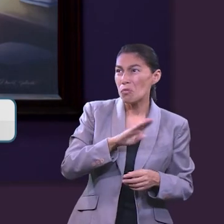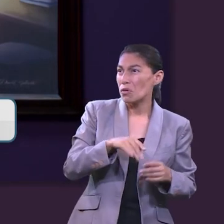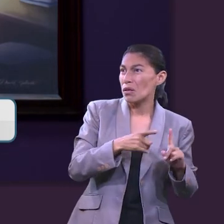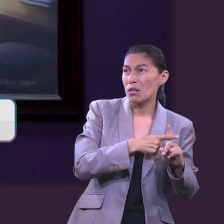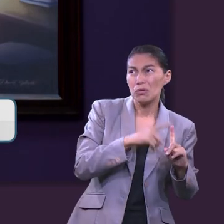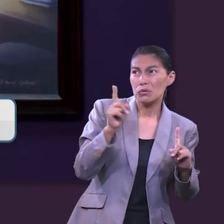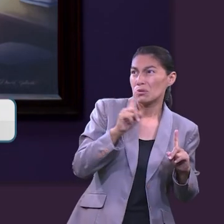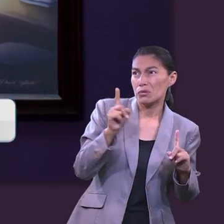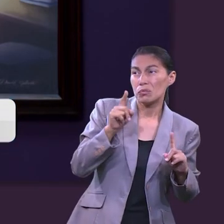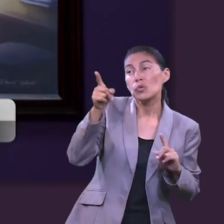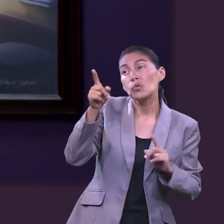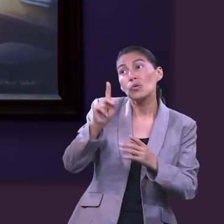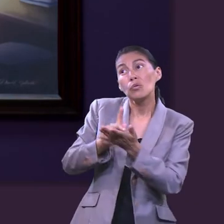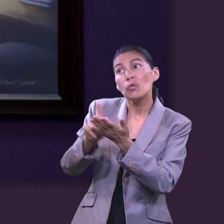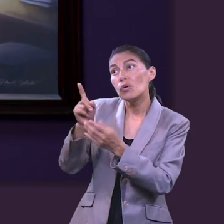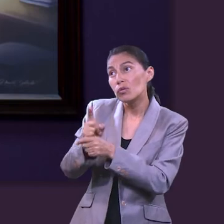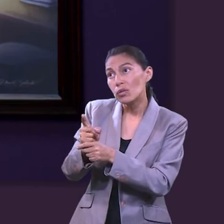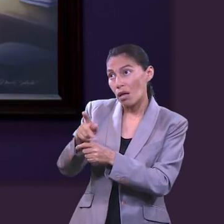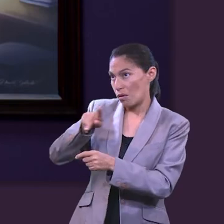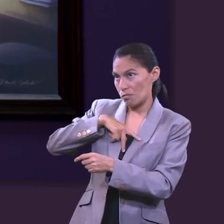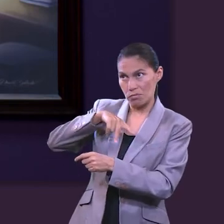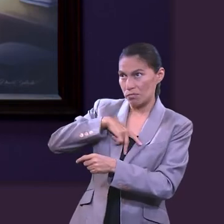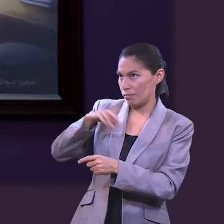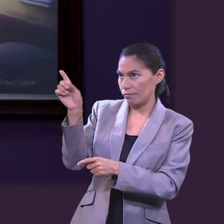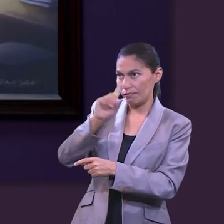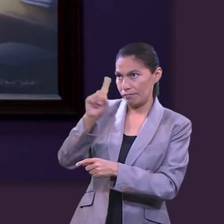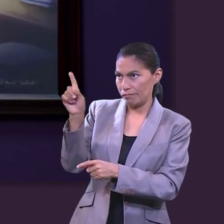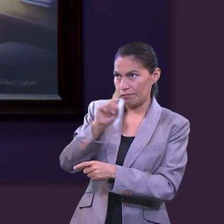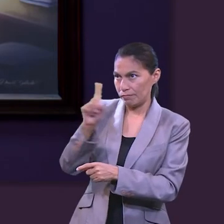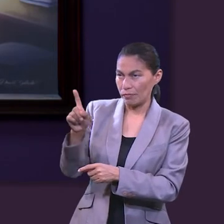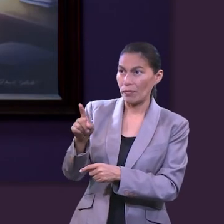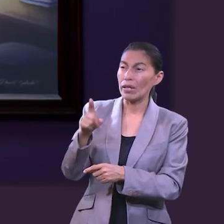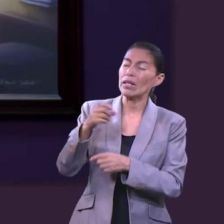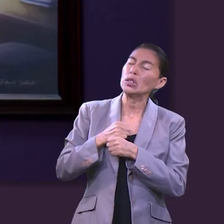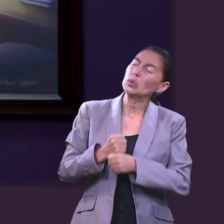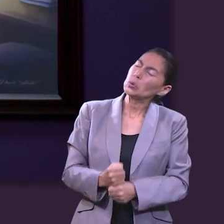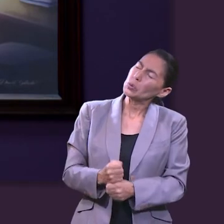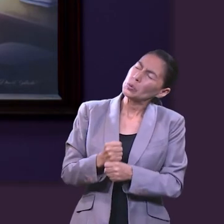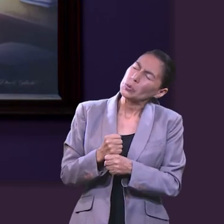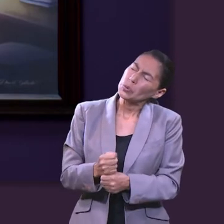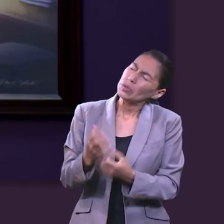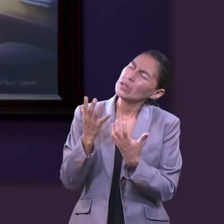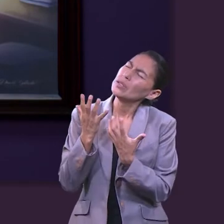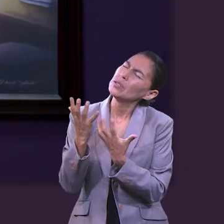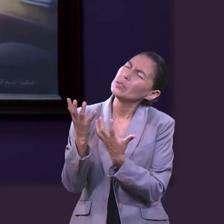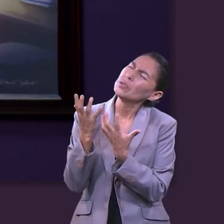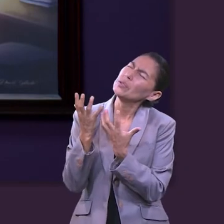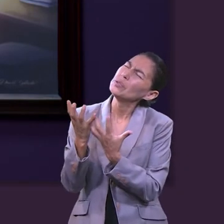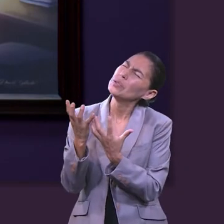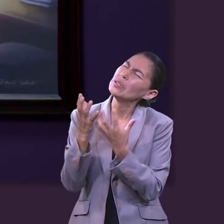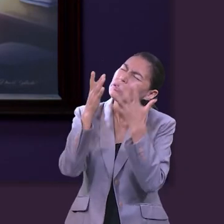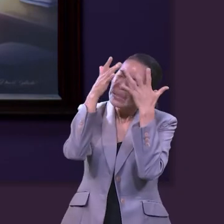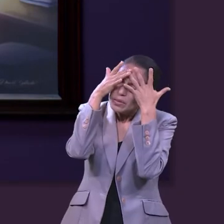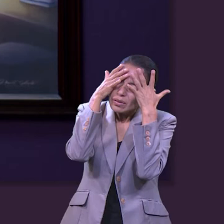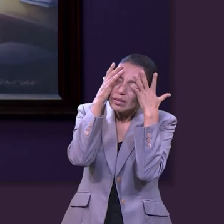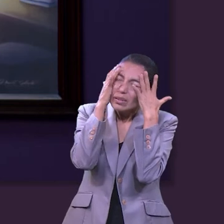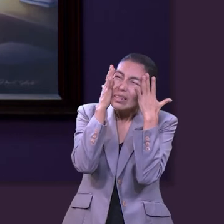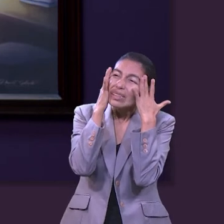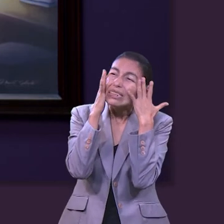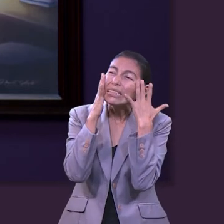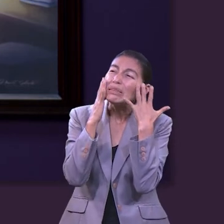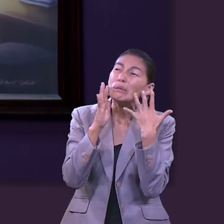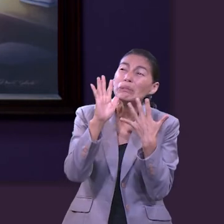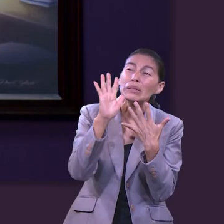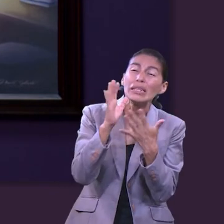la tuya. Y se le apareció un ángel del cielo para fortalecerle. Y estando en agonía, oraba más intensamente, y era su